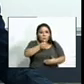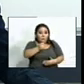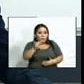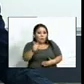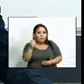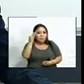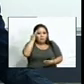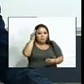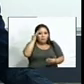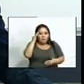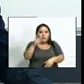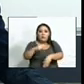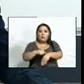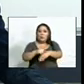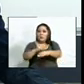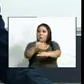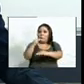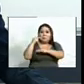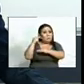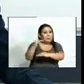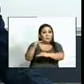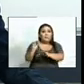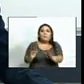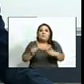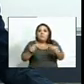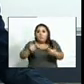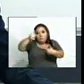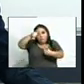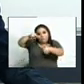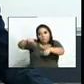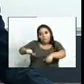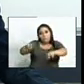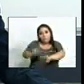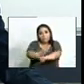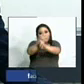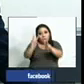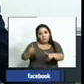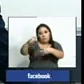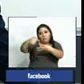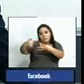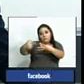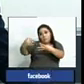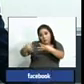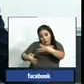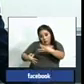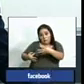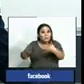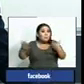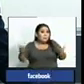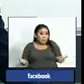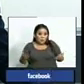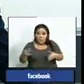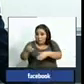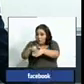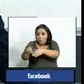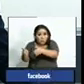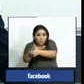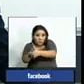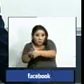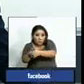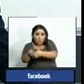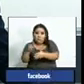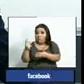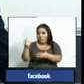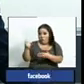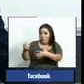Continúa la cuenta regresiva para que venza el plazo de aprobación de una nueva ley de reconciliación nacional. Sin embargo, la mayoría de diputados